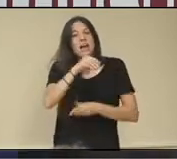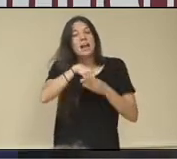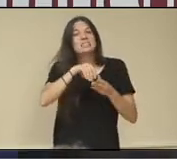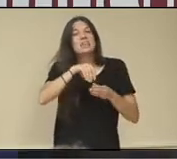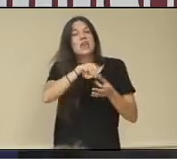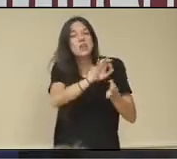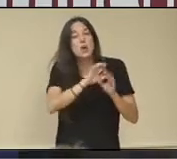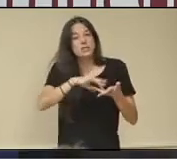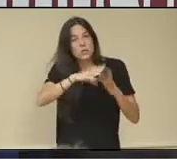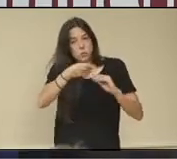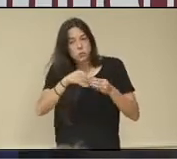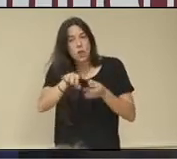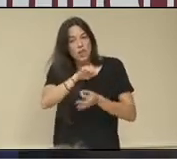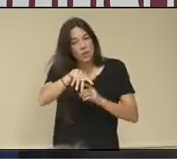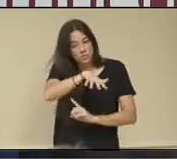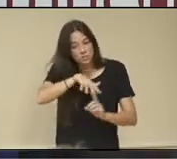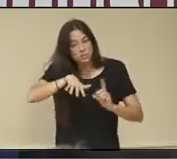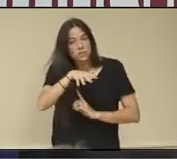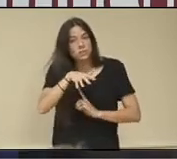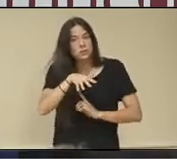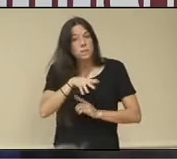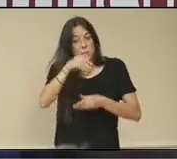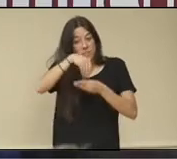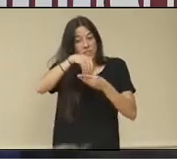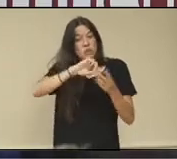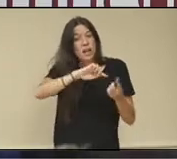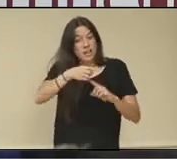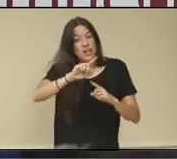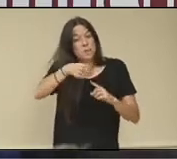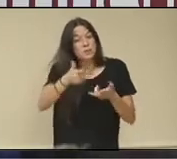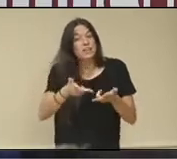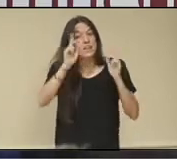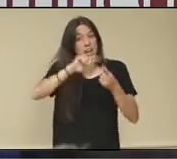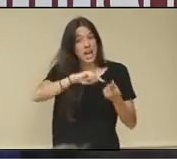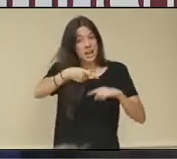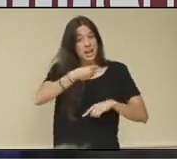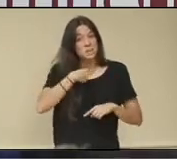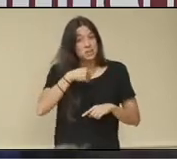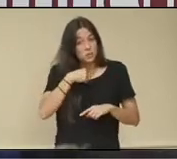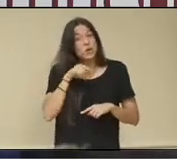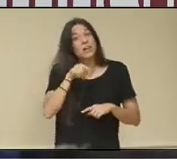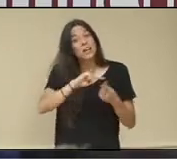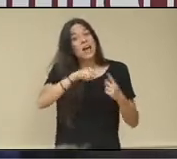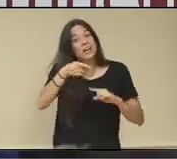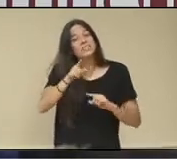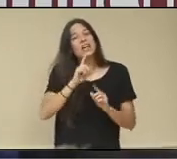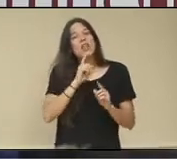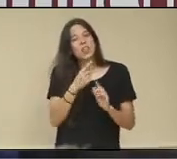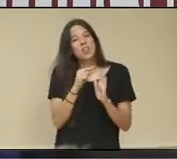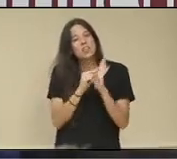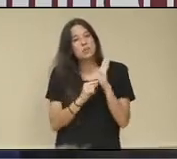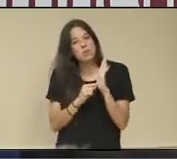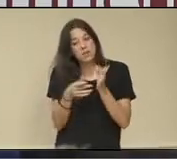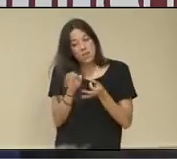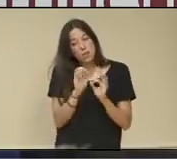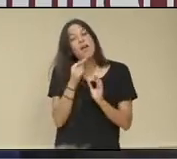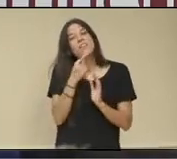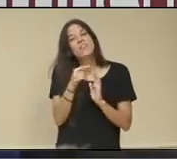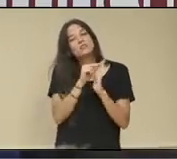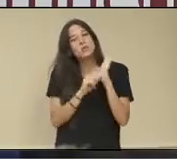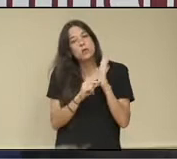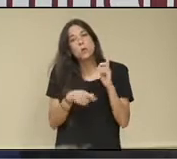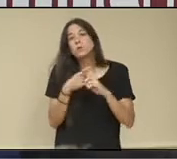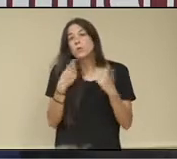células de alrededor, liberan este ARN que da las instrucciones a la célula para producir la proteína de